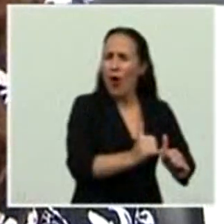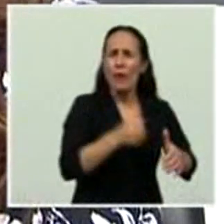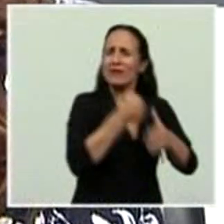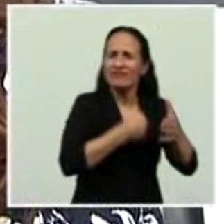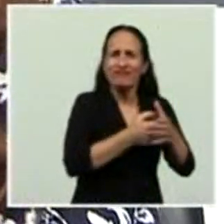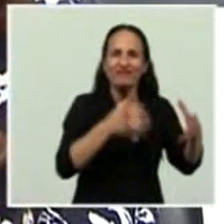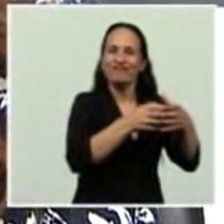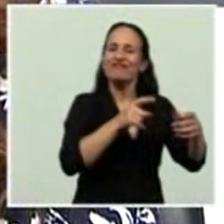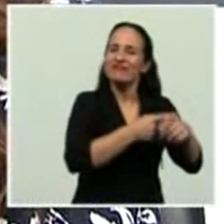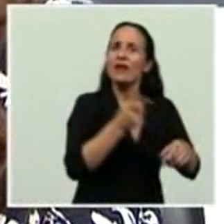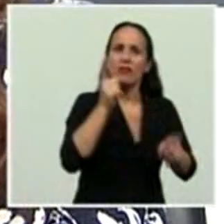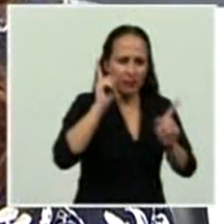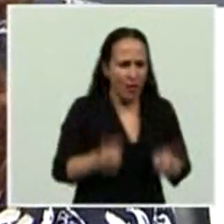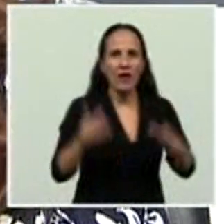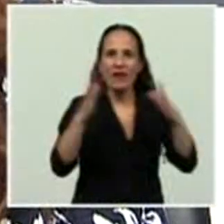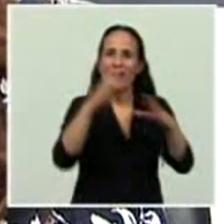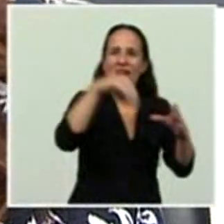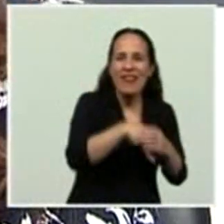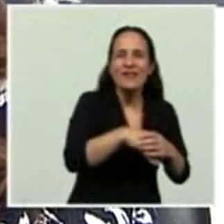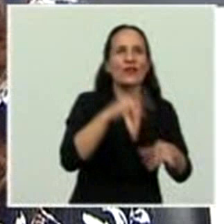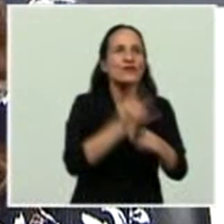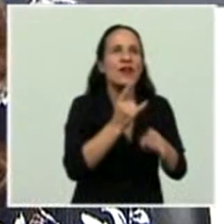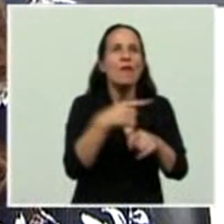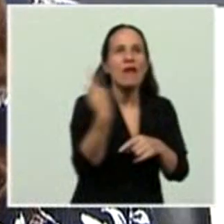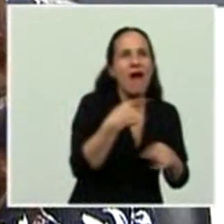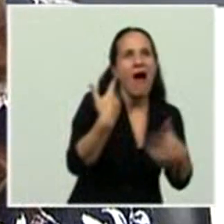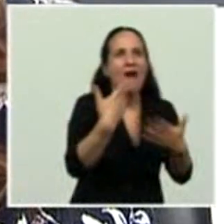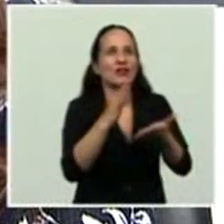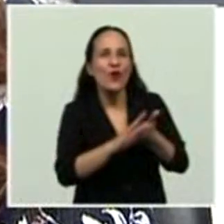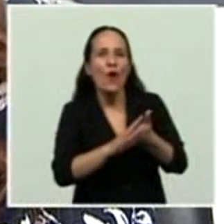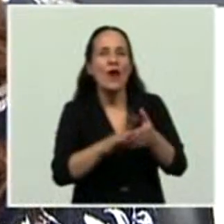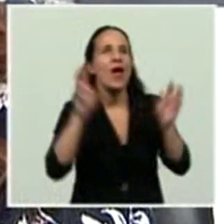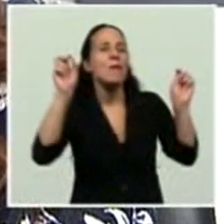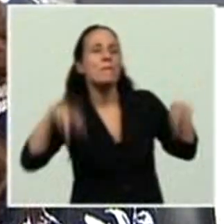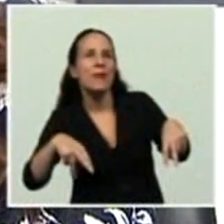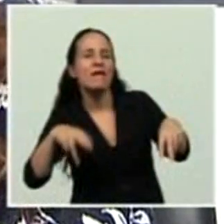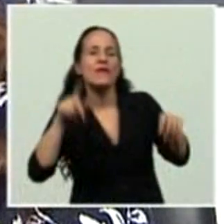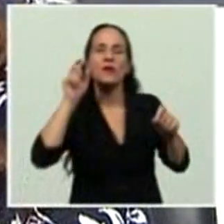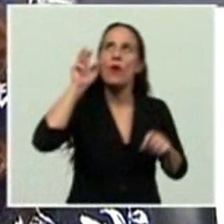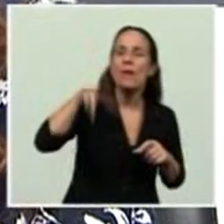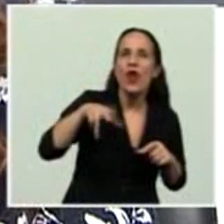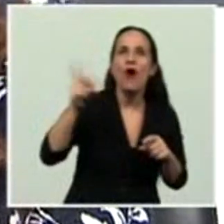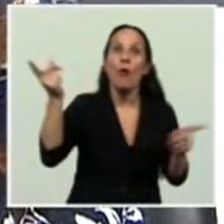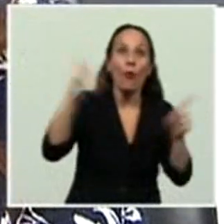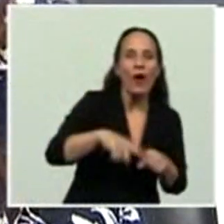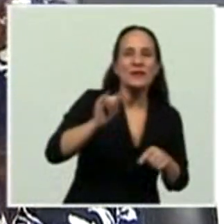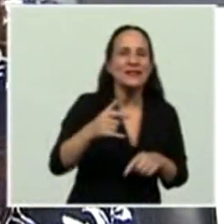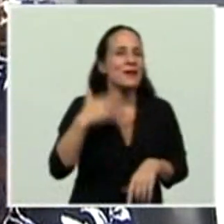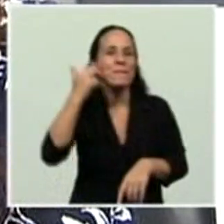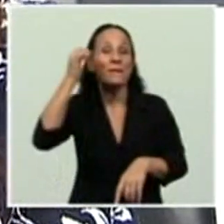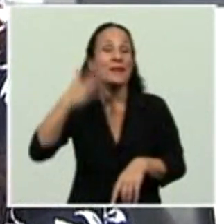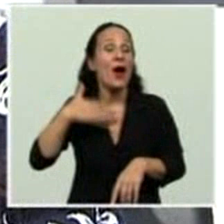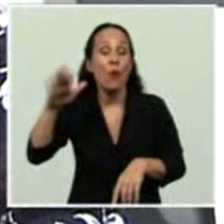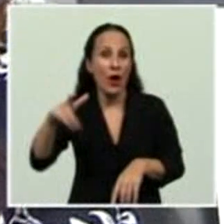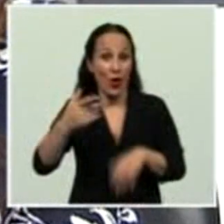habíamos escuchado nuestra propia casa permanentemente el tema de perón del peronismo que perón vuelve mi abuelito siempre son